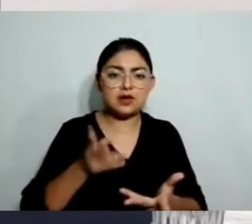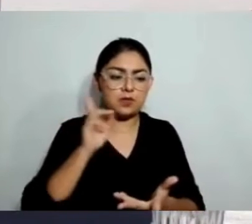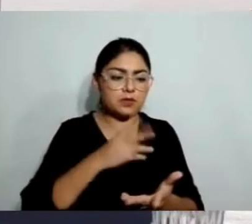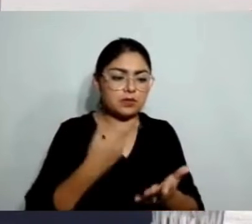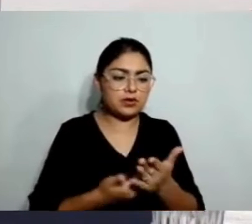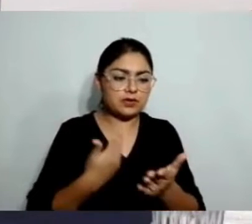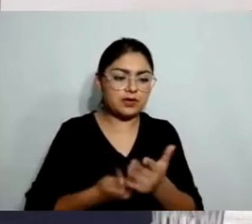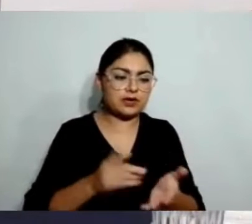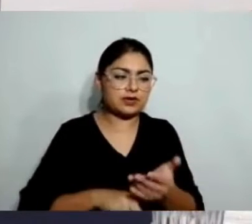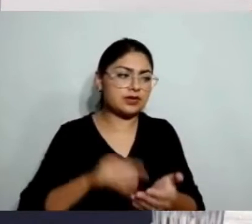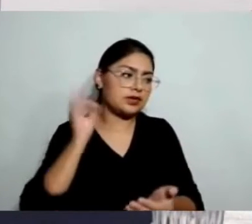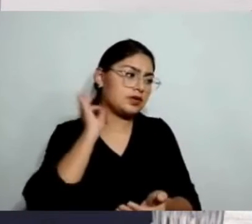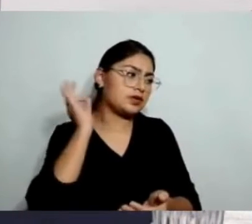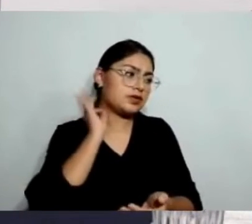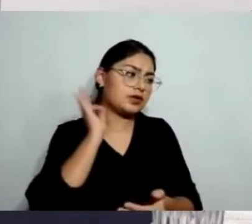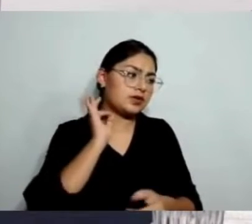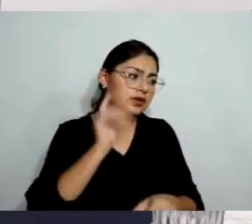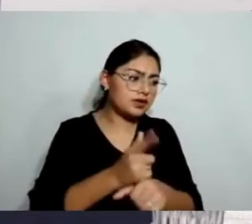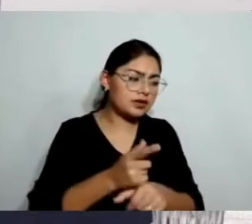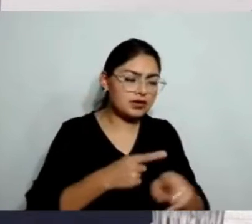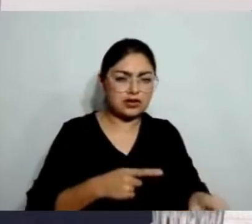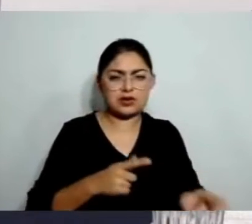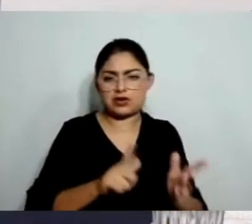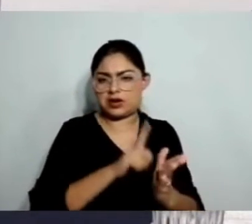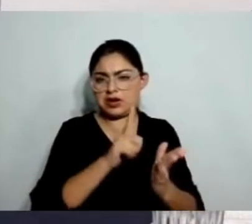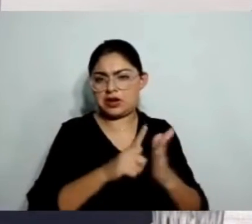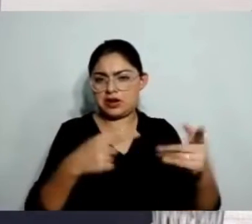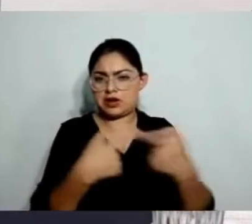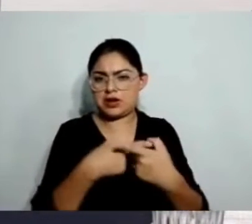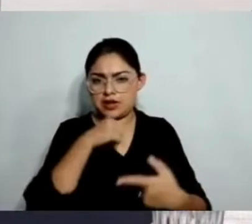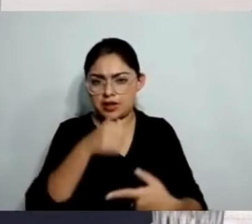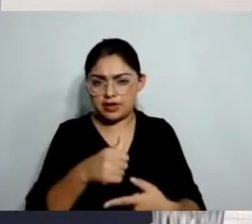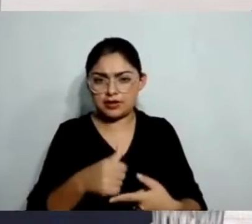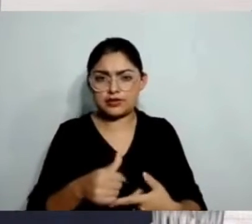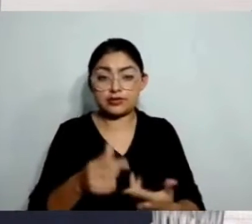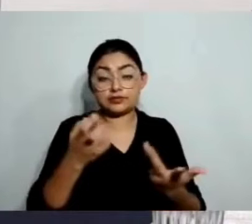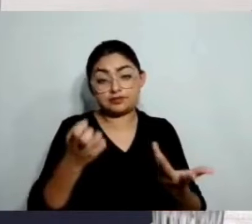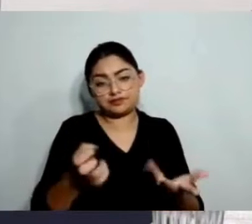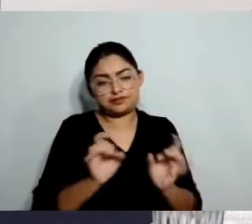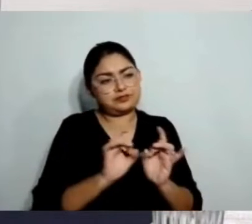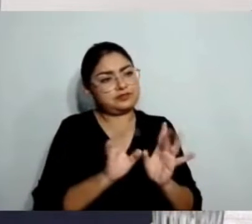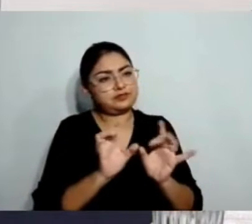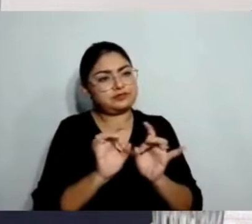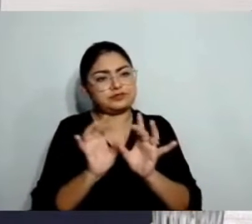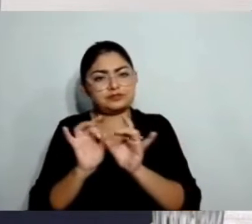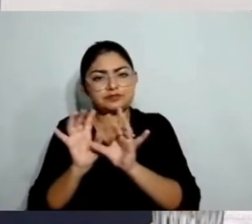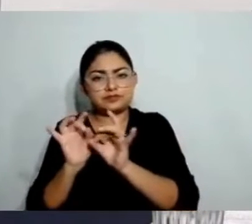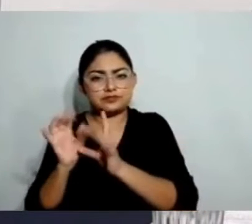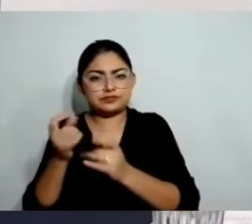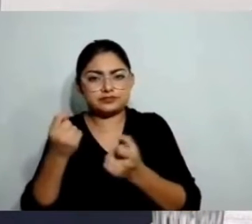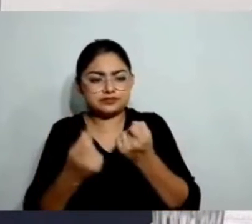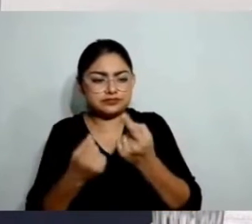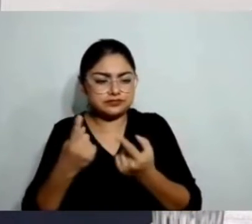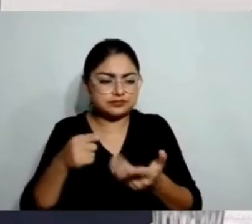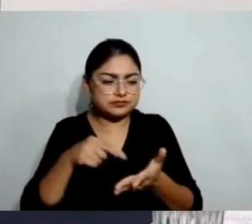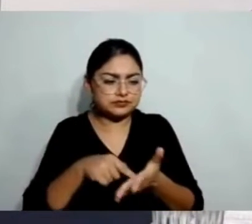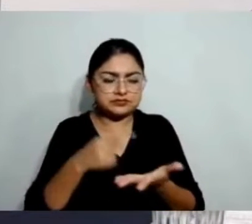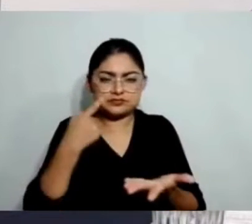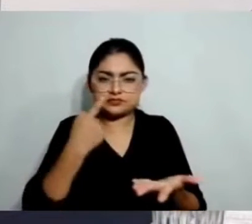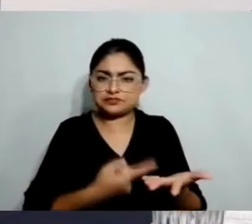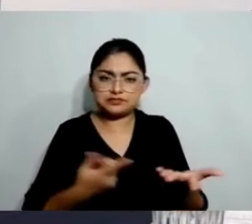decretaron ilegales en la audiencia de control de detención o sea cosas que son muy de la operatividad práctica pero